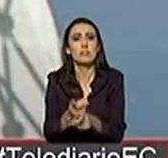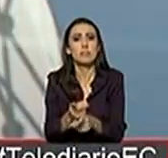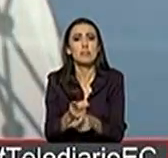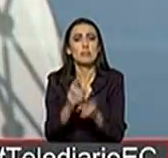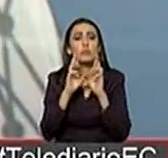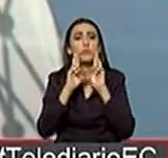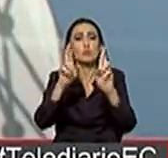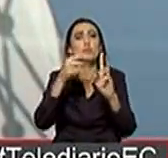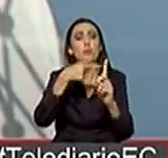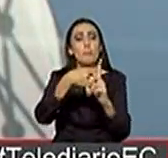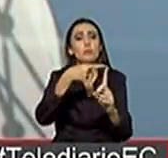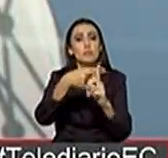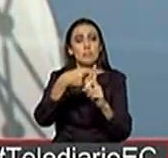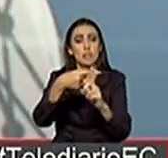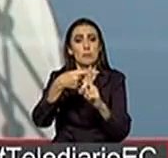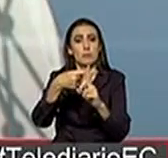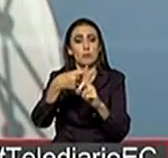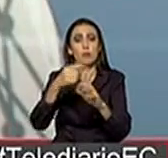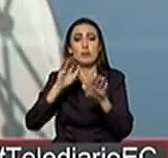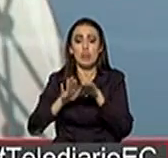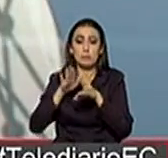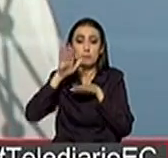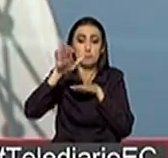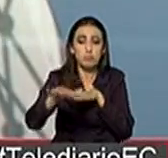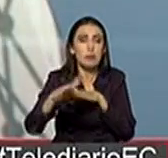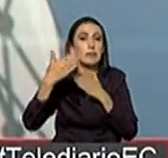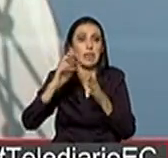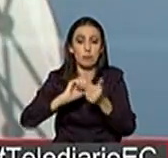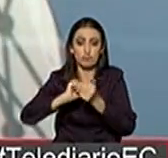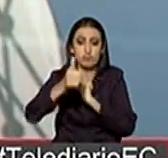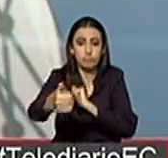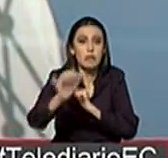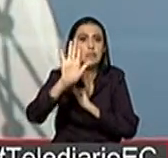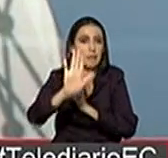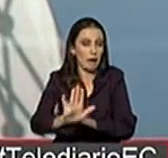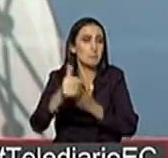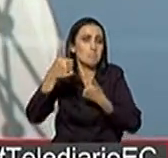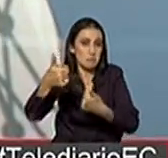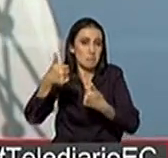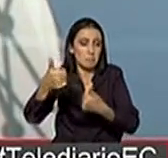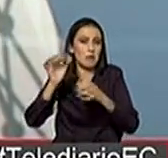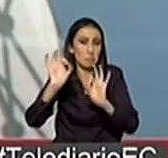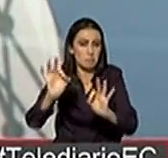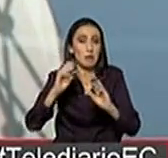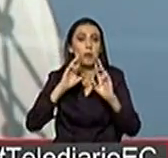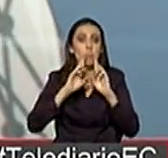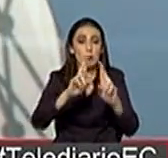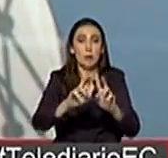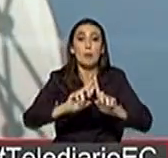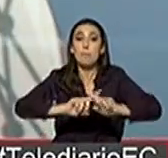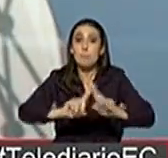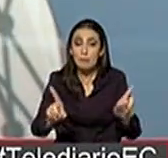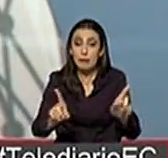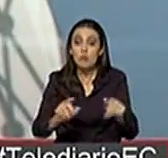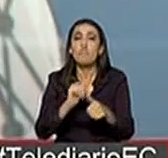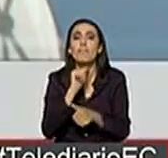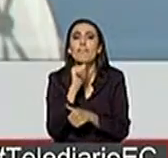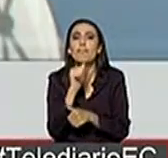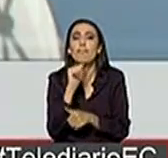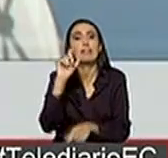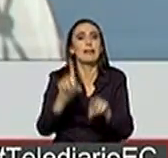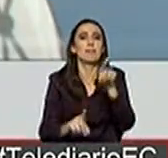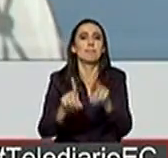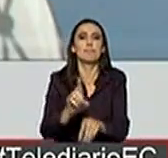dado un primer paso pero y sin ánimo de ser fatalista es un muy buen paso pero todavía tenemos que desarrollar aún